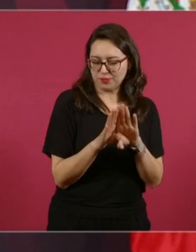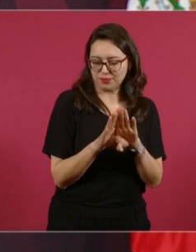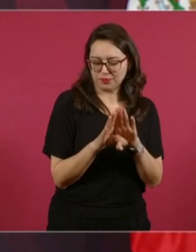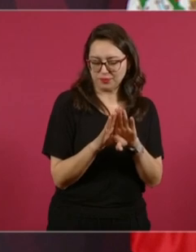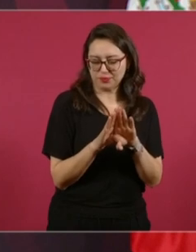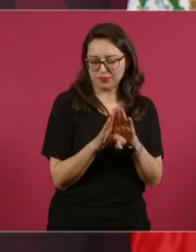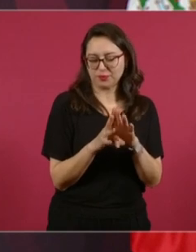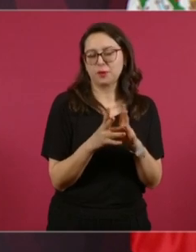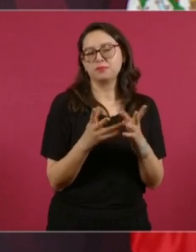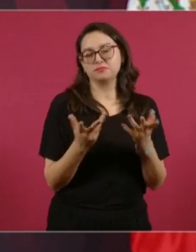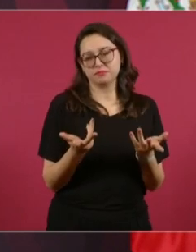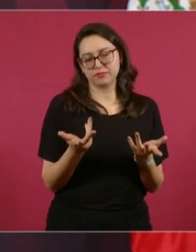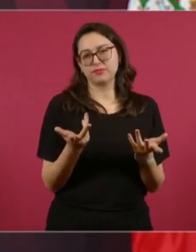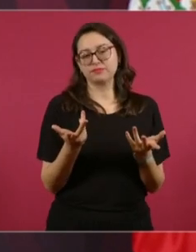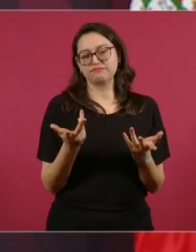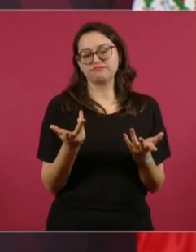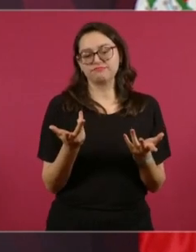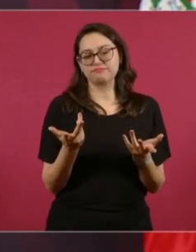del